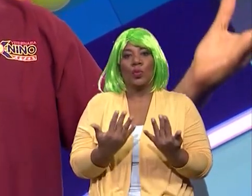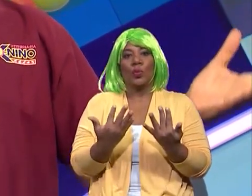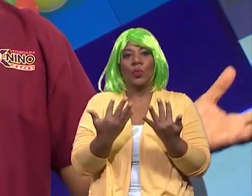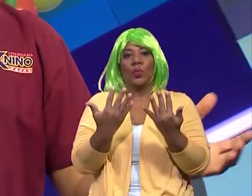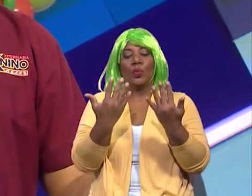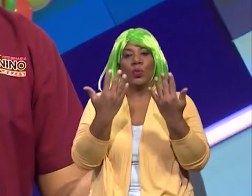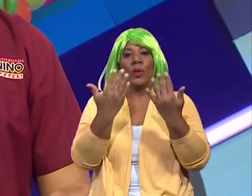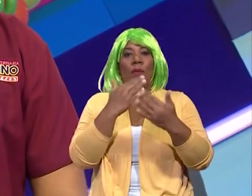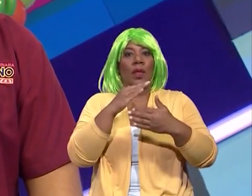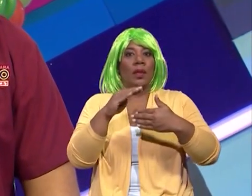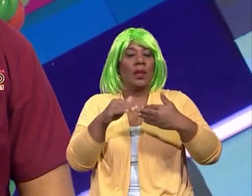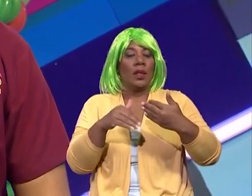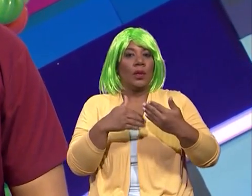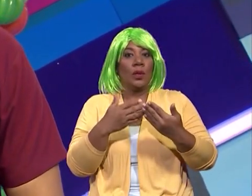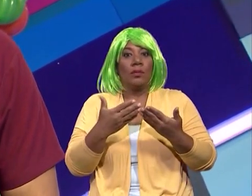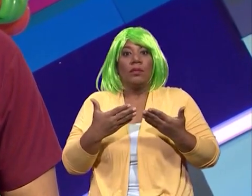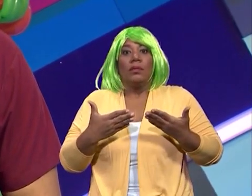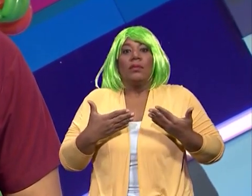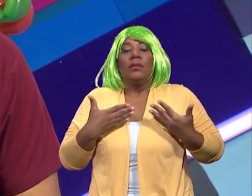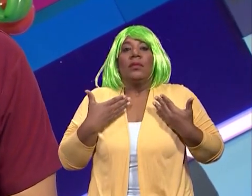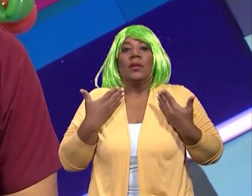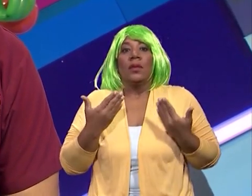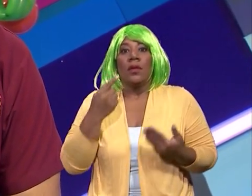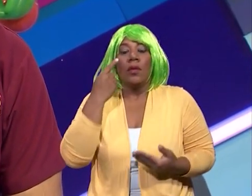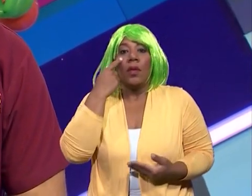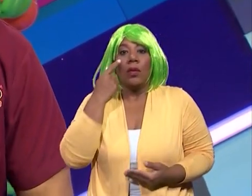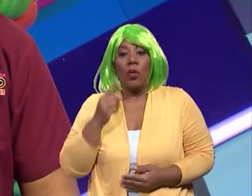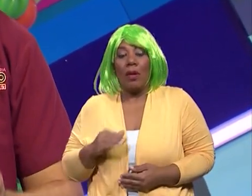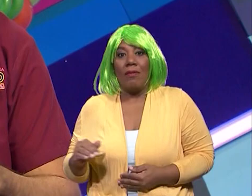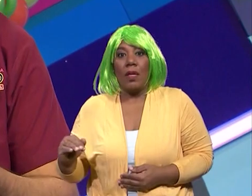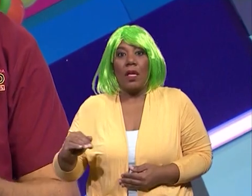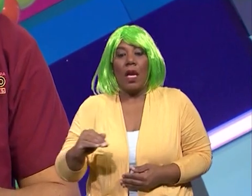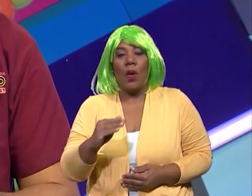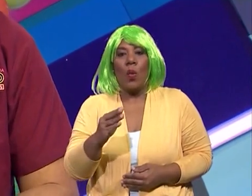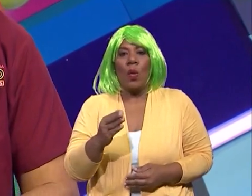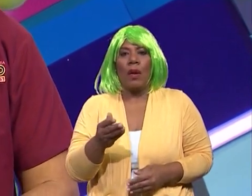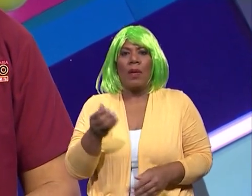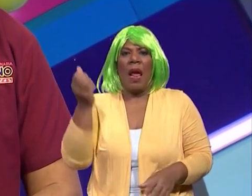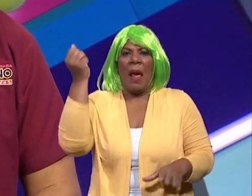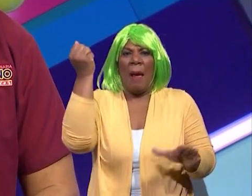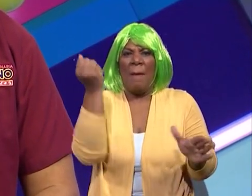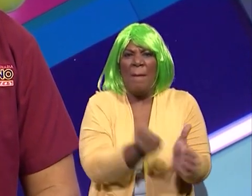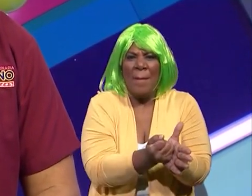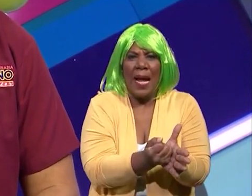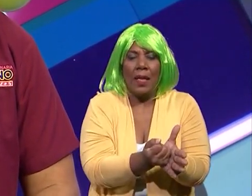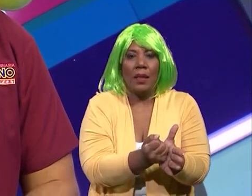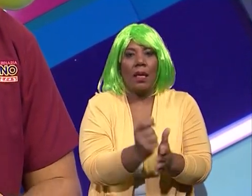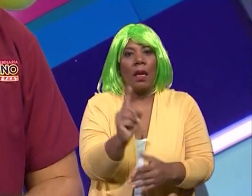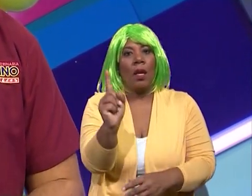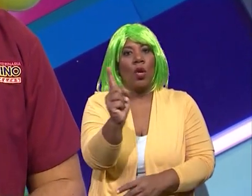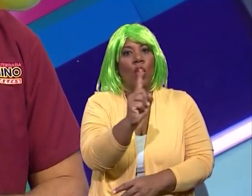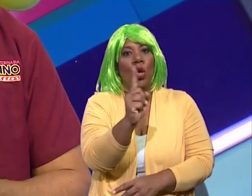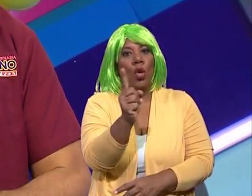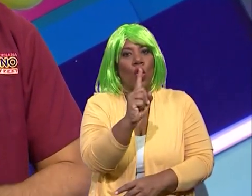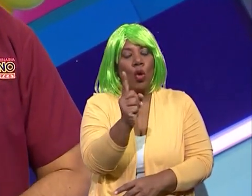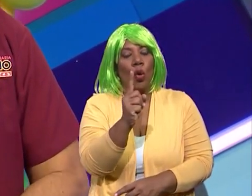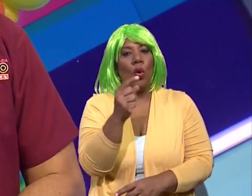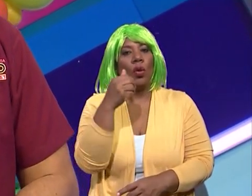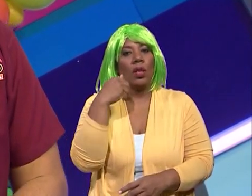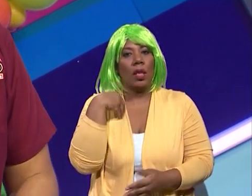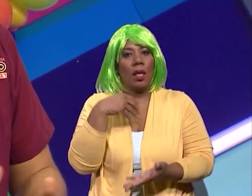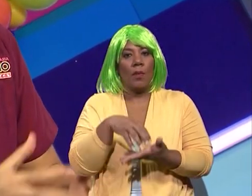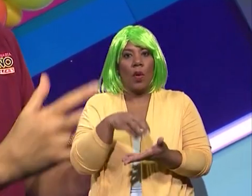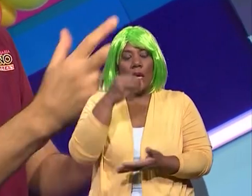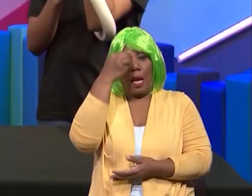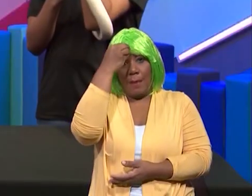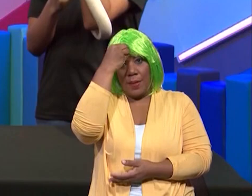eso que respiramos. Porque cuando la ven por la calle, no las maten. Ellas tienen algo especial que nosotros debemos aprender el día